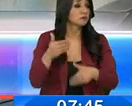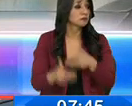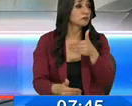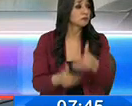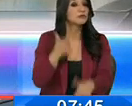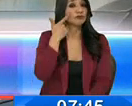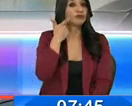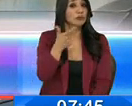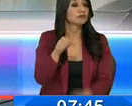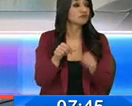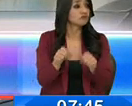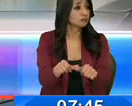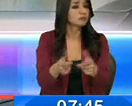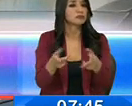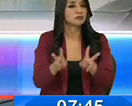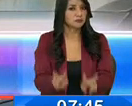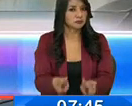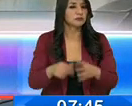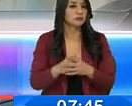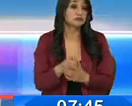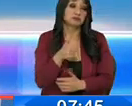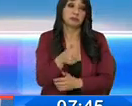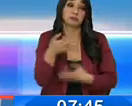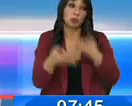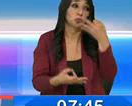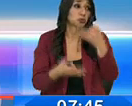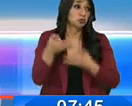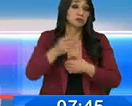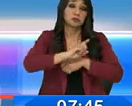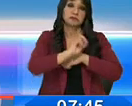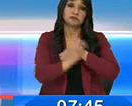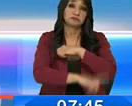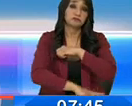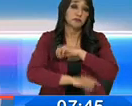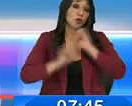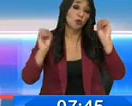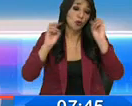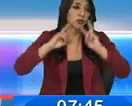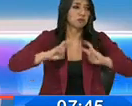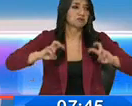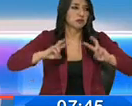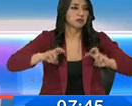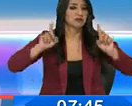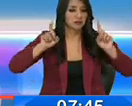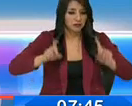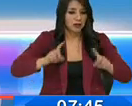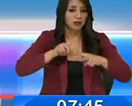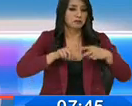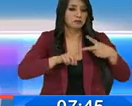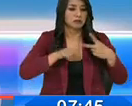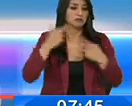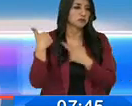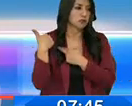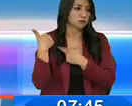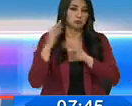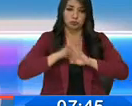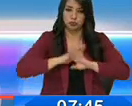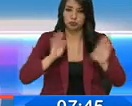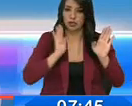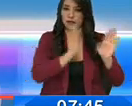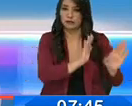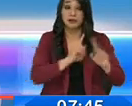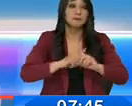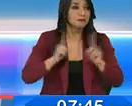fiscalía, entiendo, y sobre ellos pues ya la justicia tiene que realizar las acciones que considere pertinentes, pero sí me parece importante